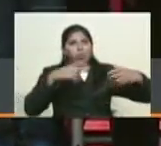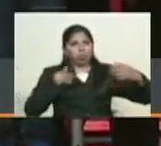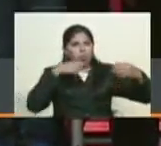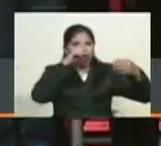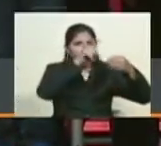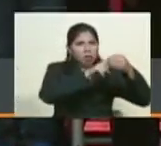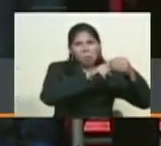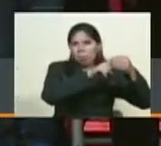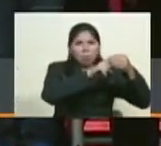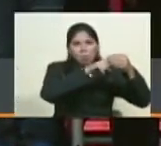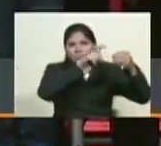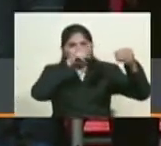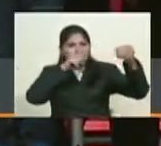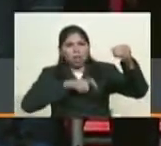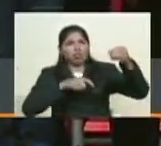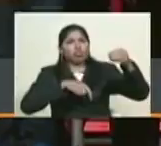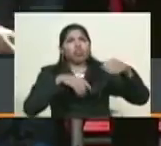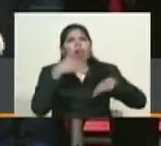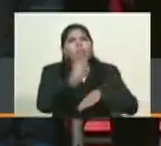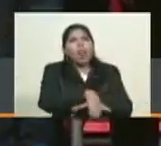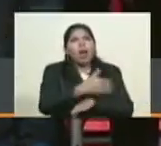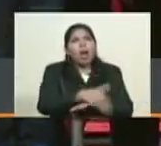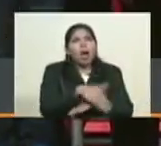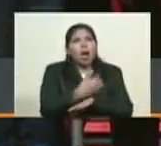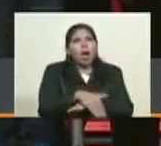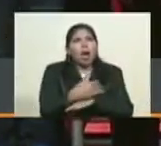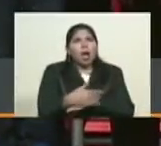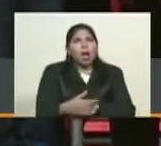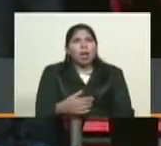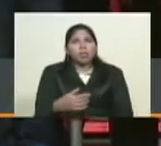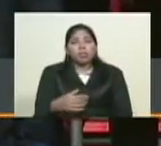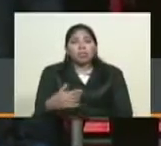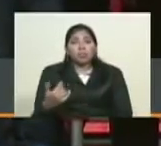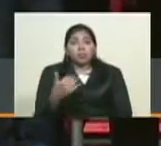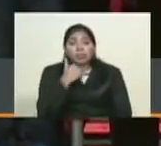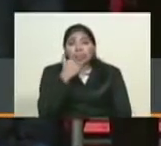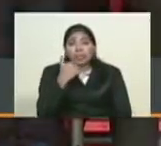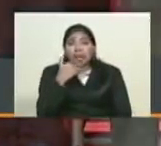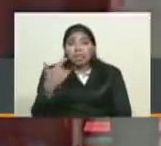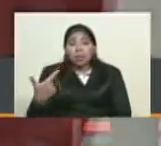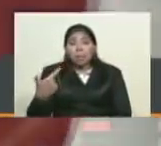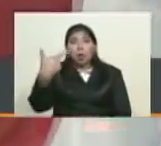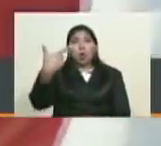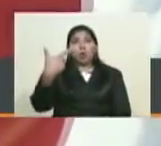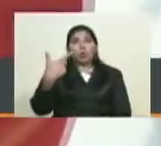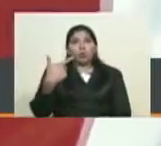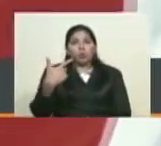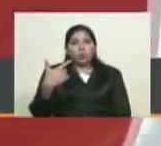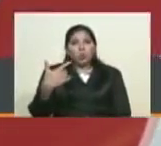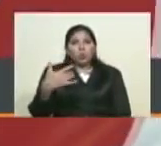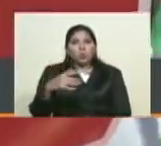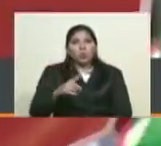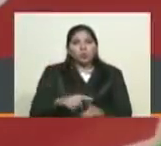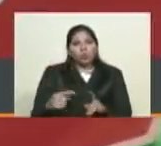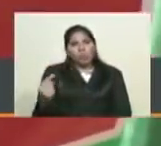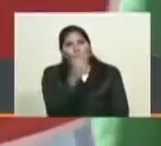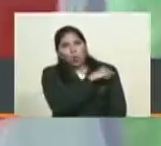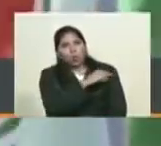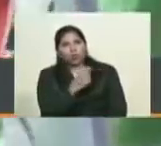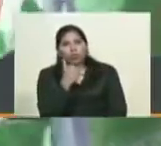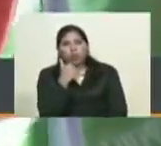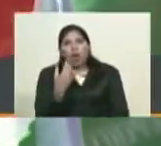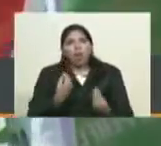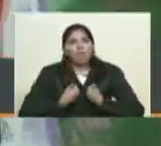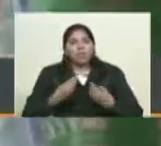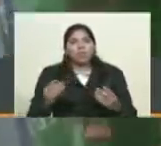un hombre de las calles que se salvó de mil balazos y sobrevivió a mil circunstancias. Yo soy un